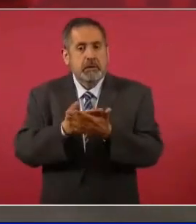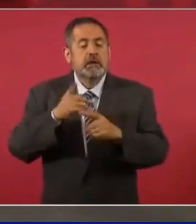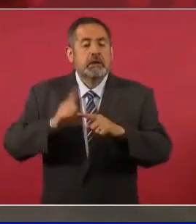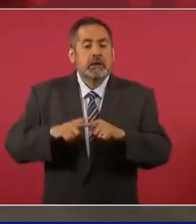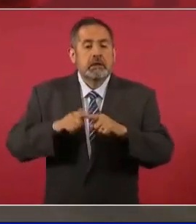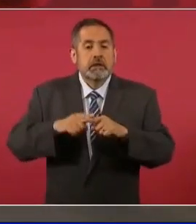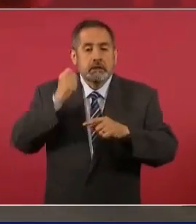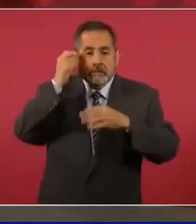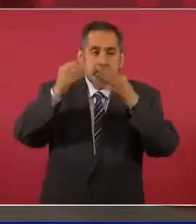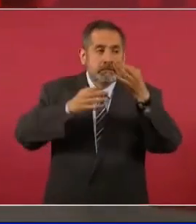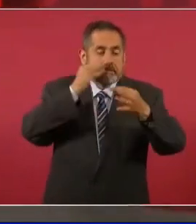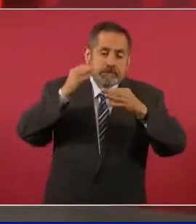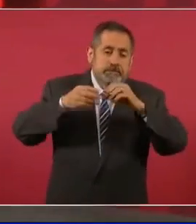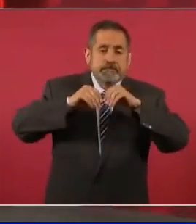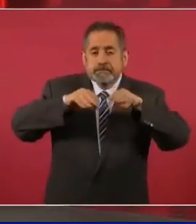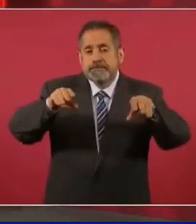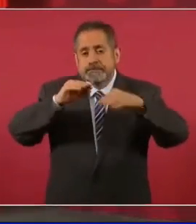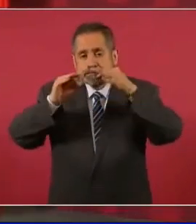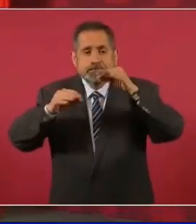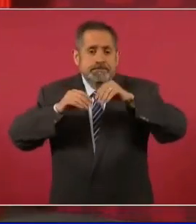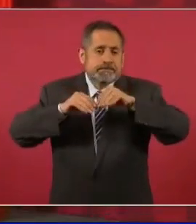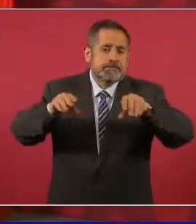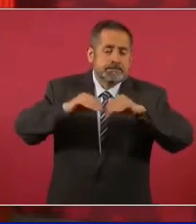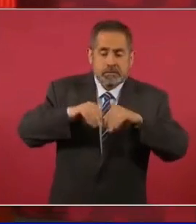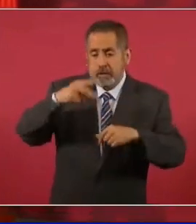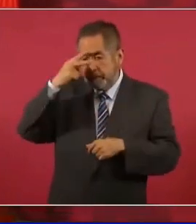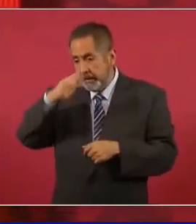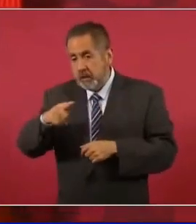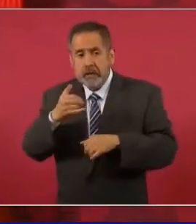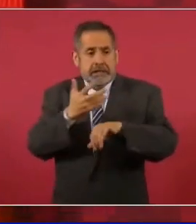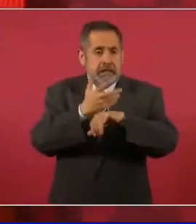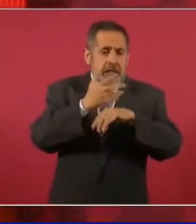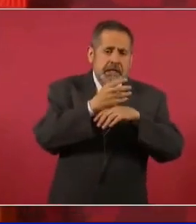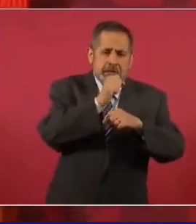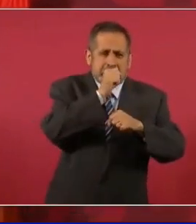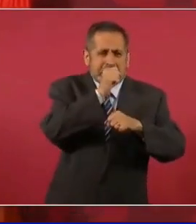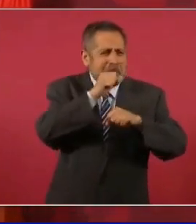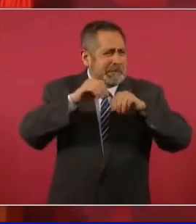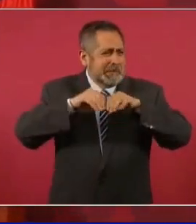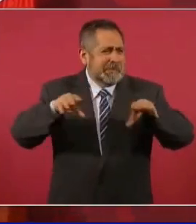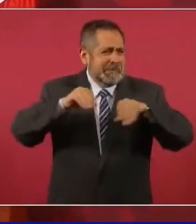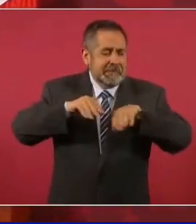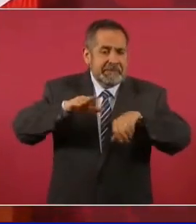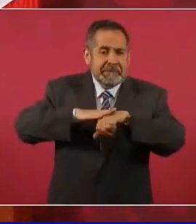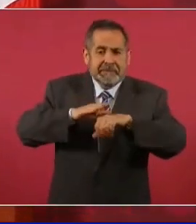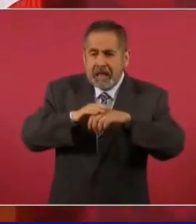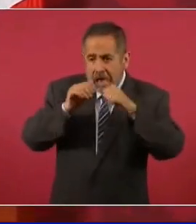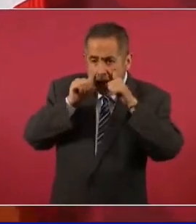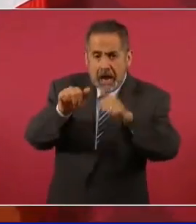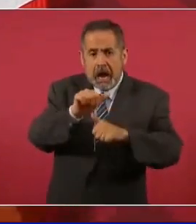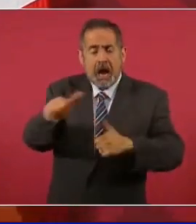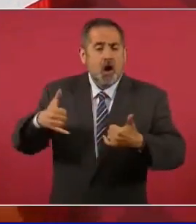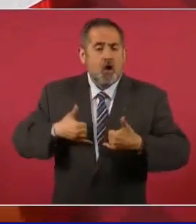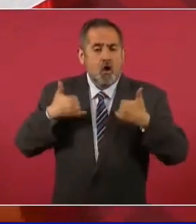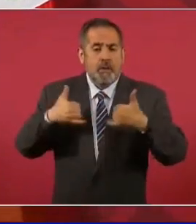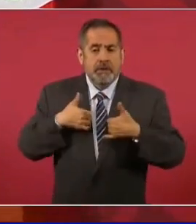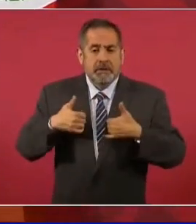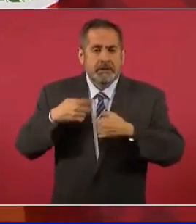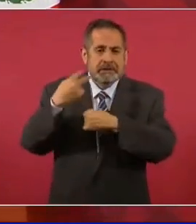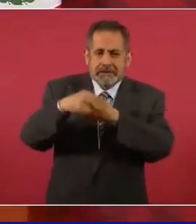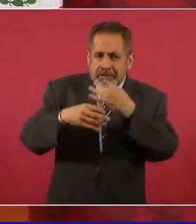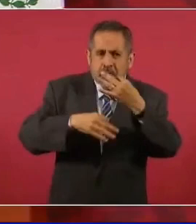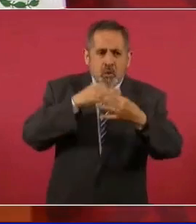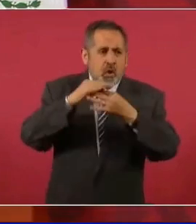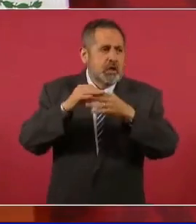haya campañas en México y en Estados Unidos dirigidas a los jóvenes en todos los medios de